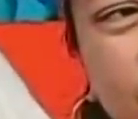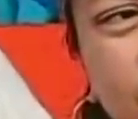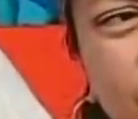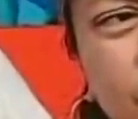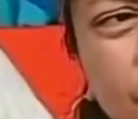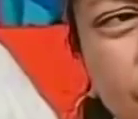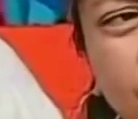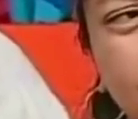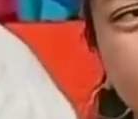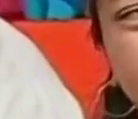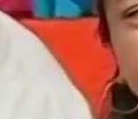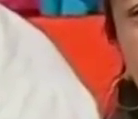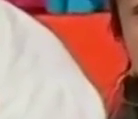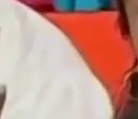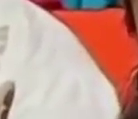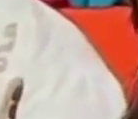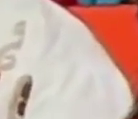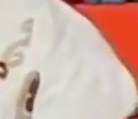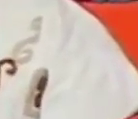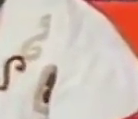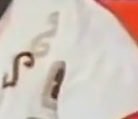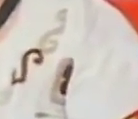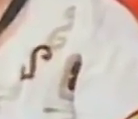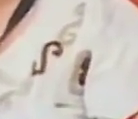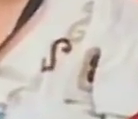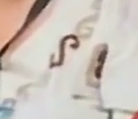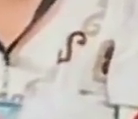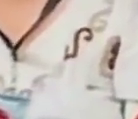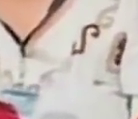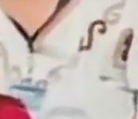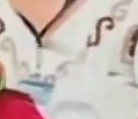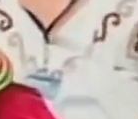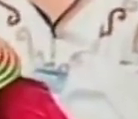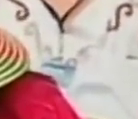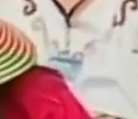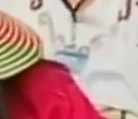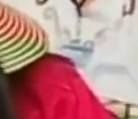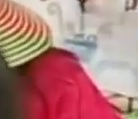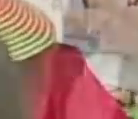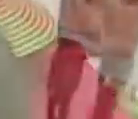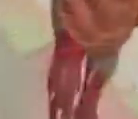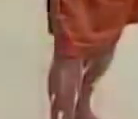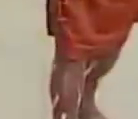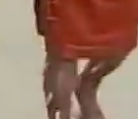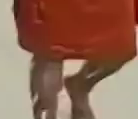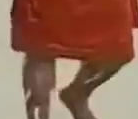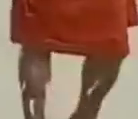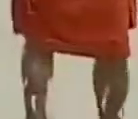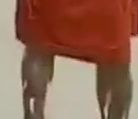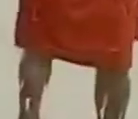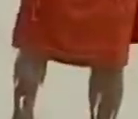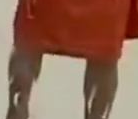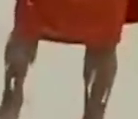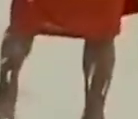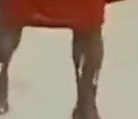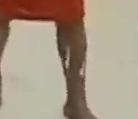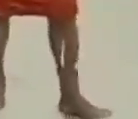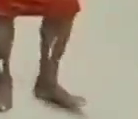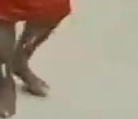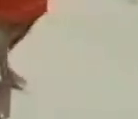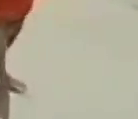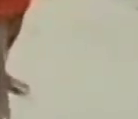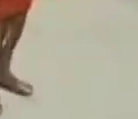hoy cuando se conmemora el Día de la Resistencia Indígena. De esta manera, con esta tradición